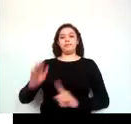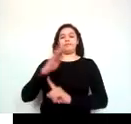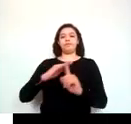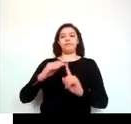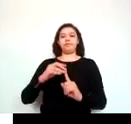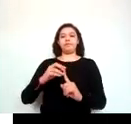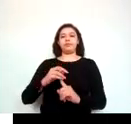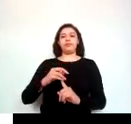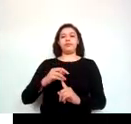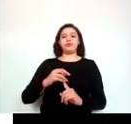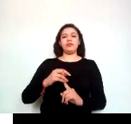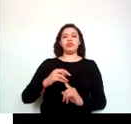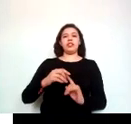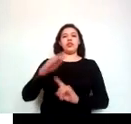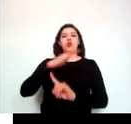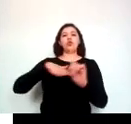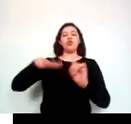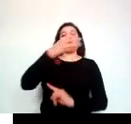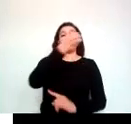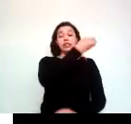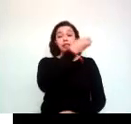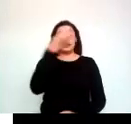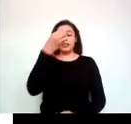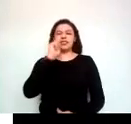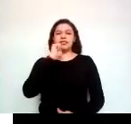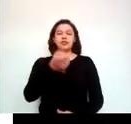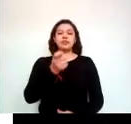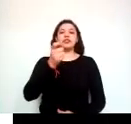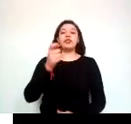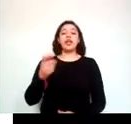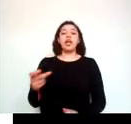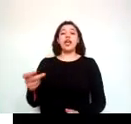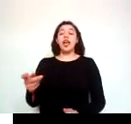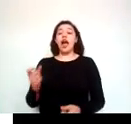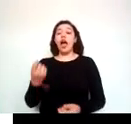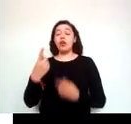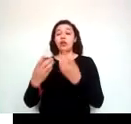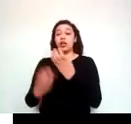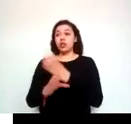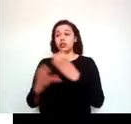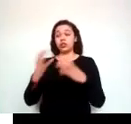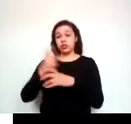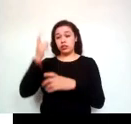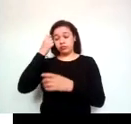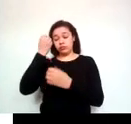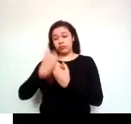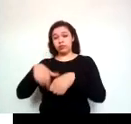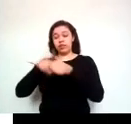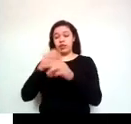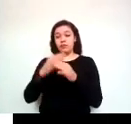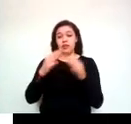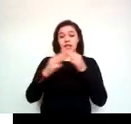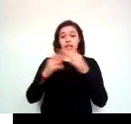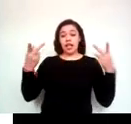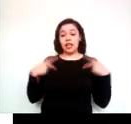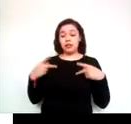entorno organizacional. Un entorno organizacional favorable se refiere a aquellos aspectos psicosociales y materiales que influyen en los trabajadores,